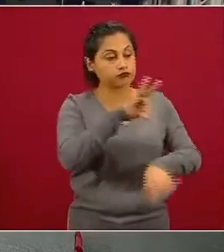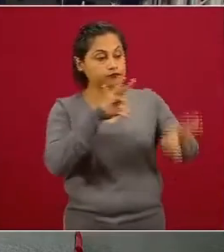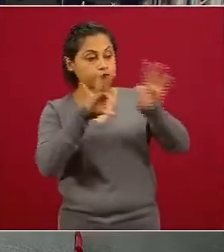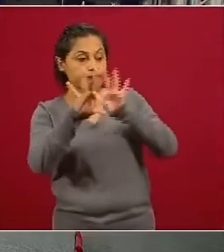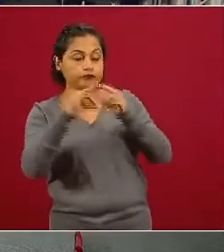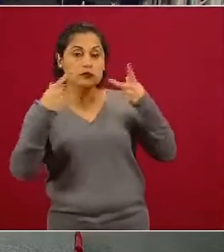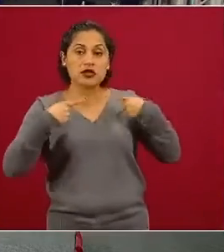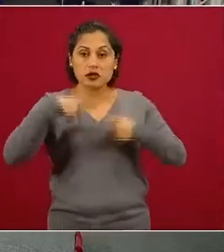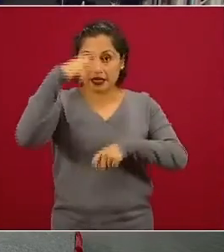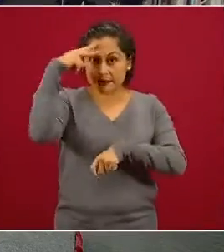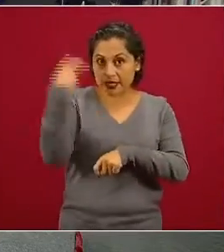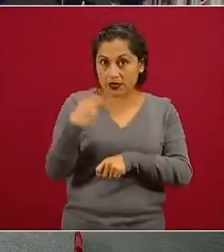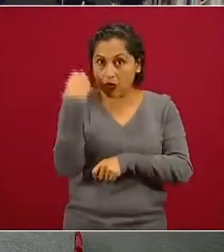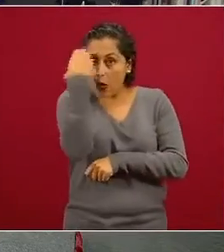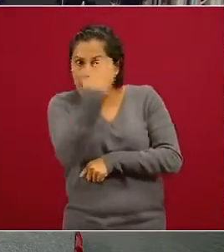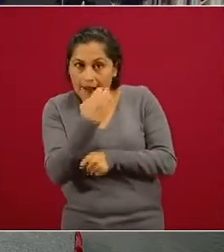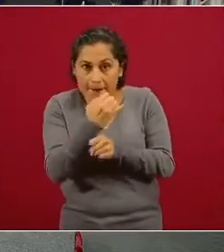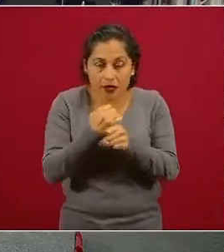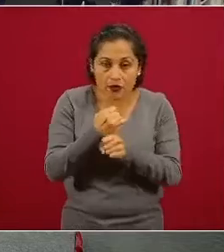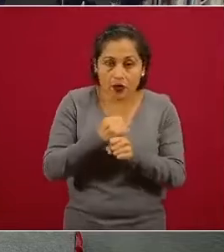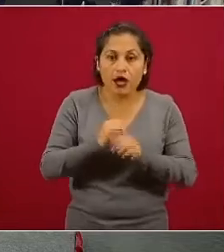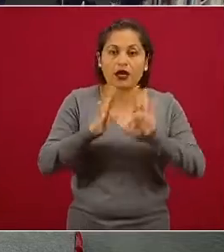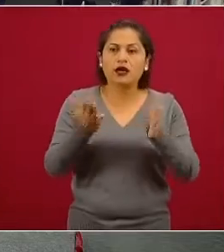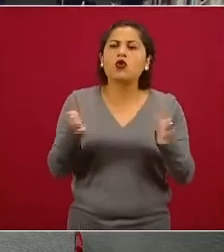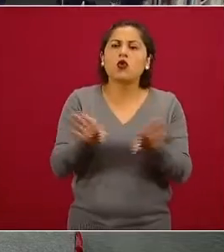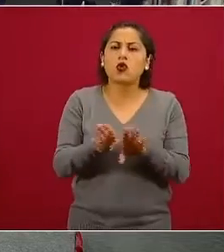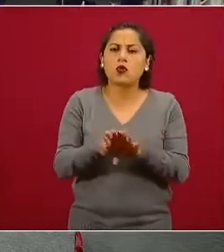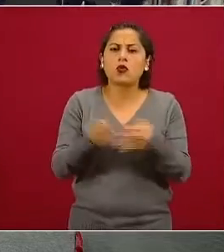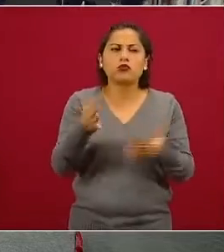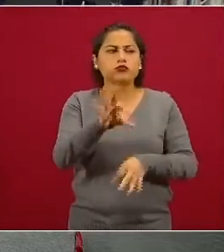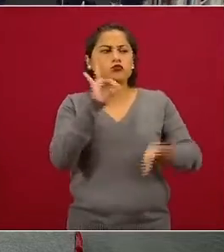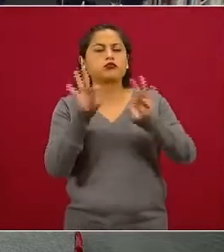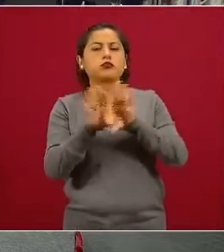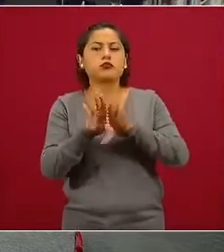para evitar estos temas de la infodemia, ¿va a